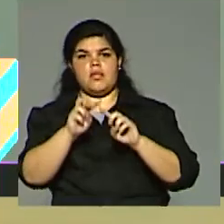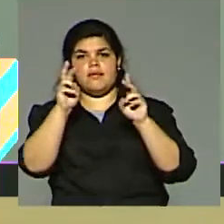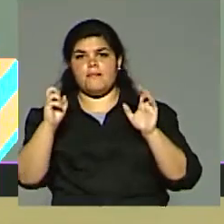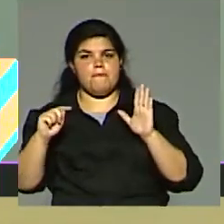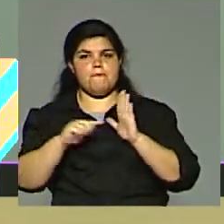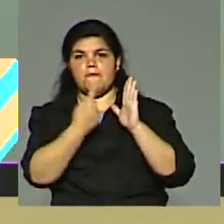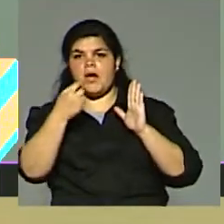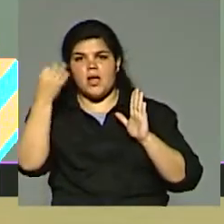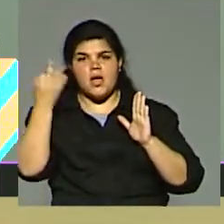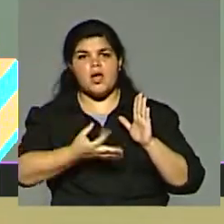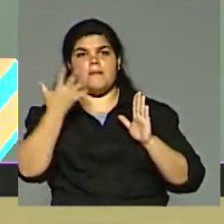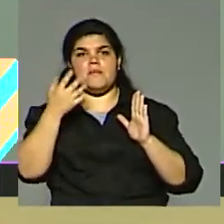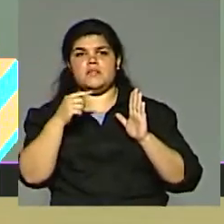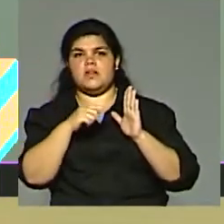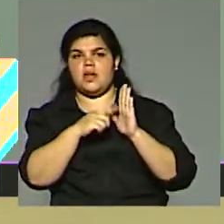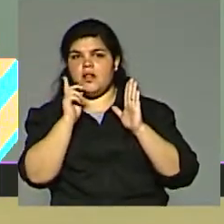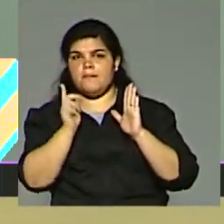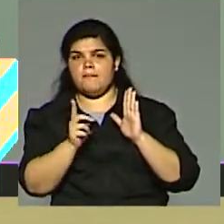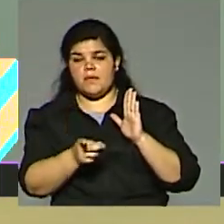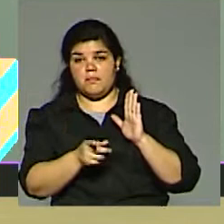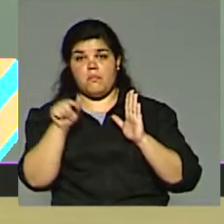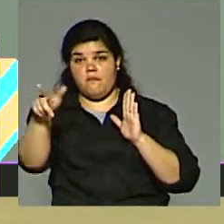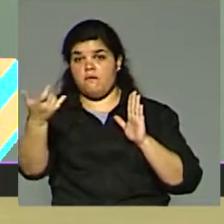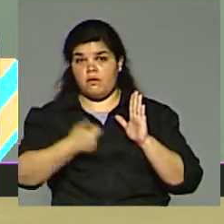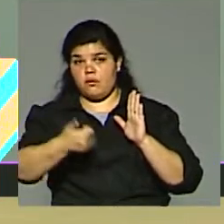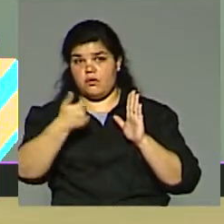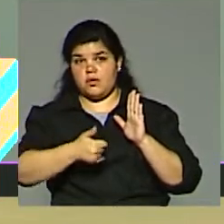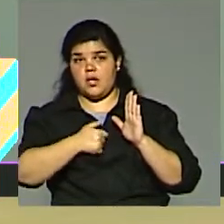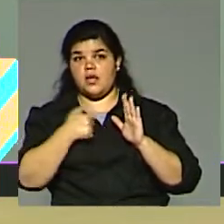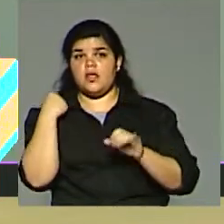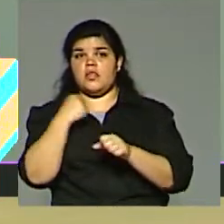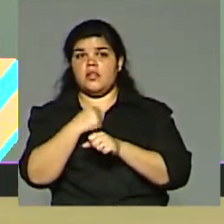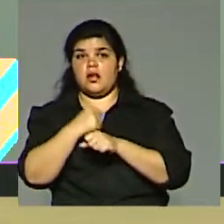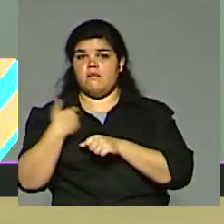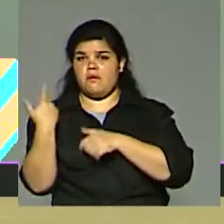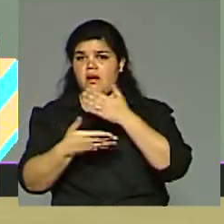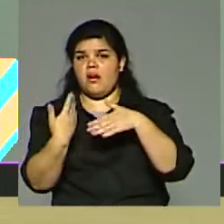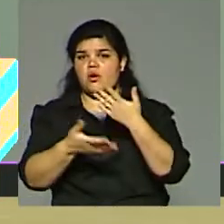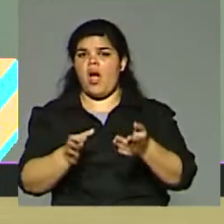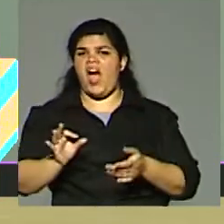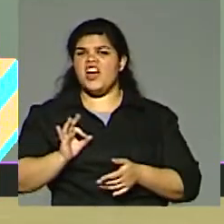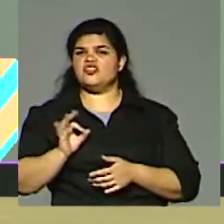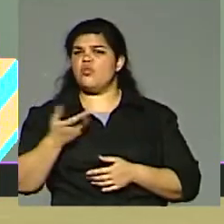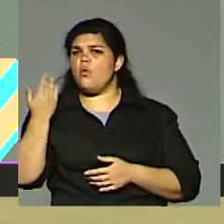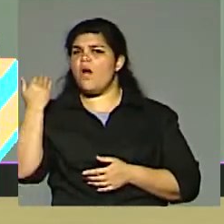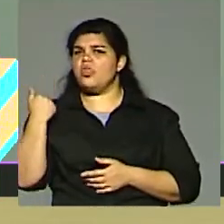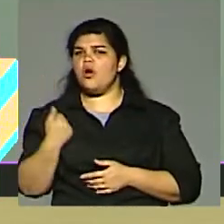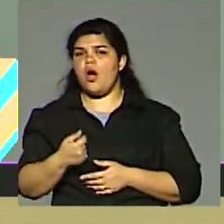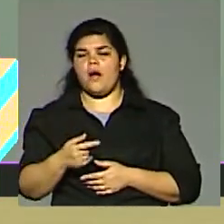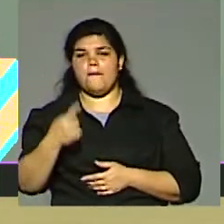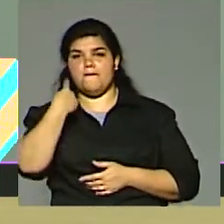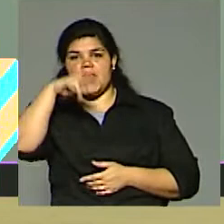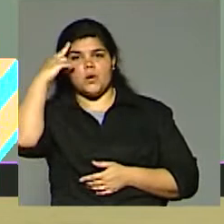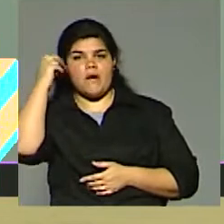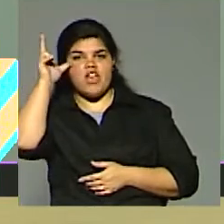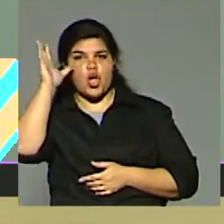me preguntás del método de Singapur, empezó a trabajarse en los años 80 en Singapur, ¿verdad? Y que hay varios